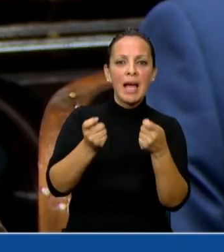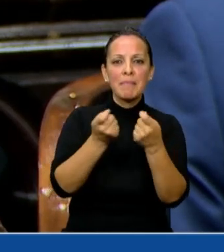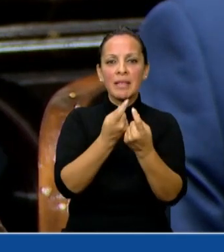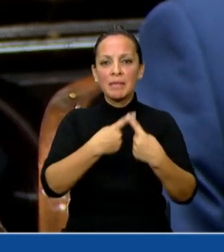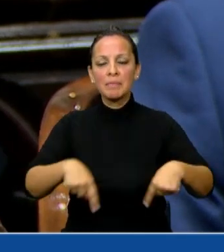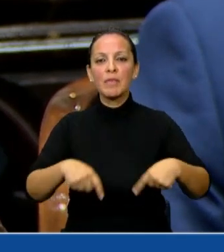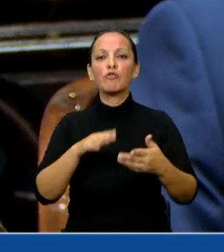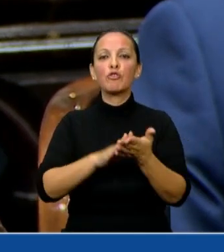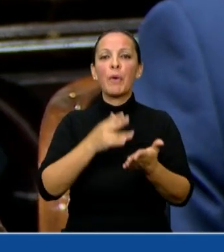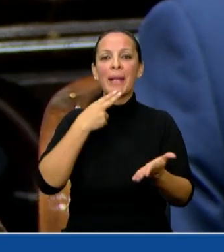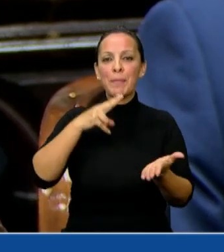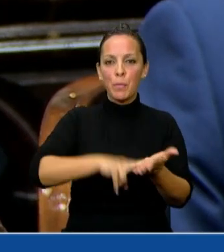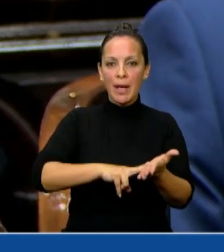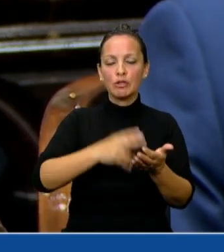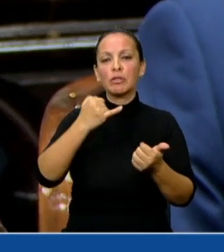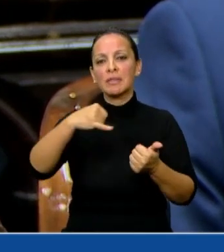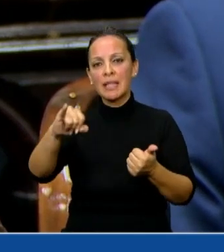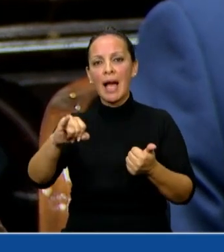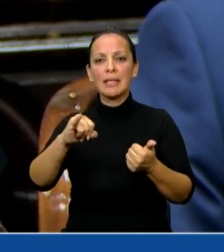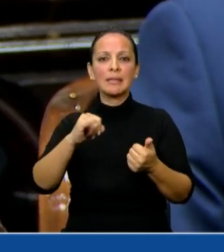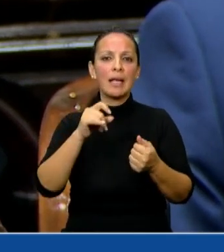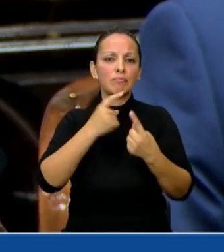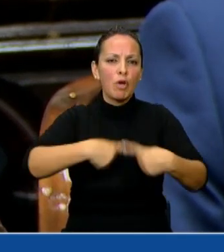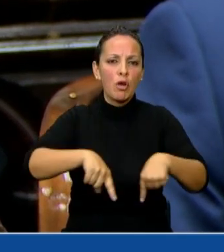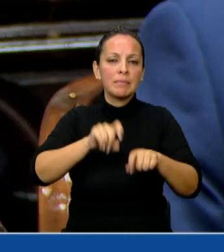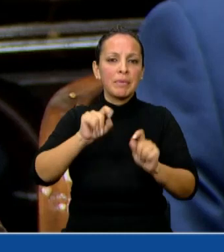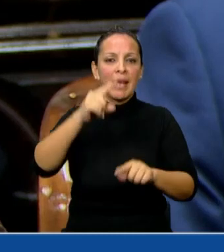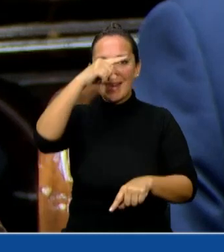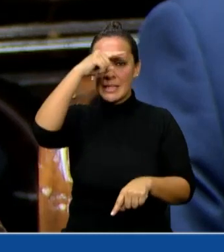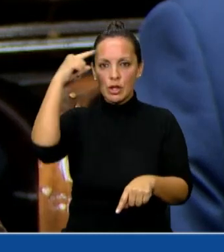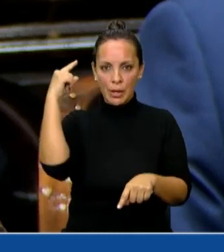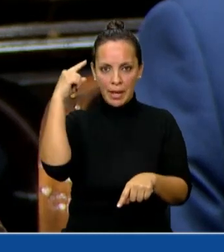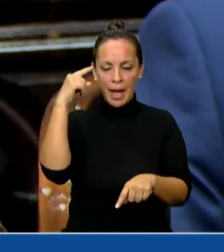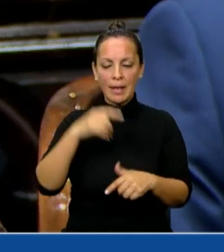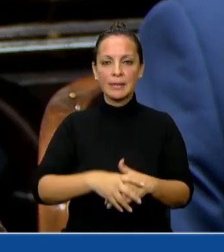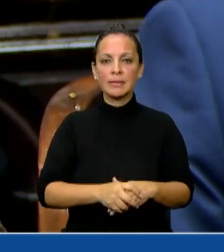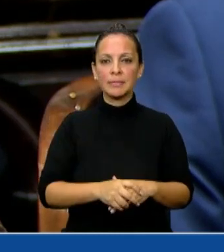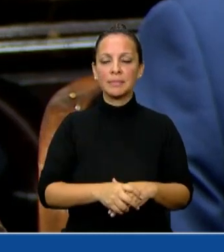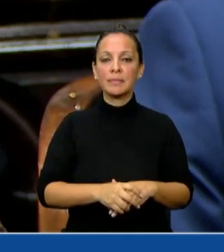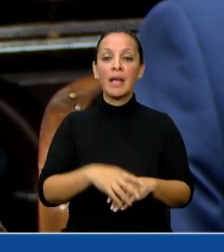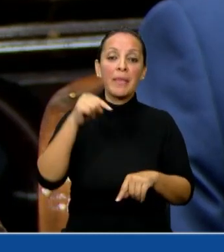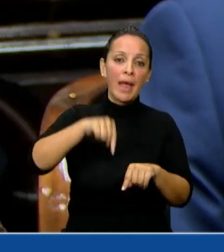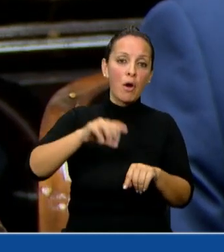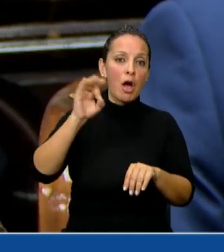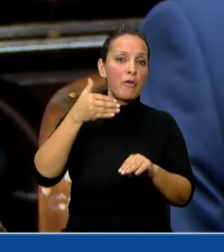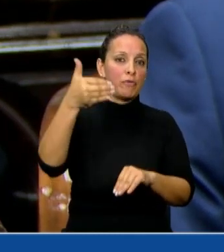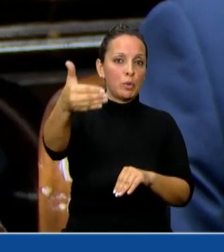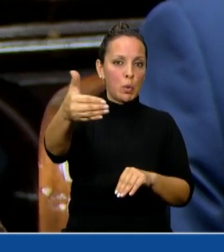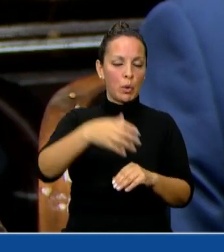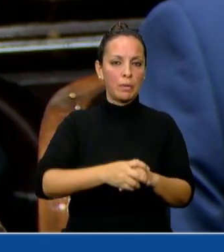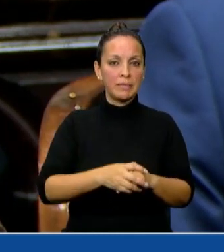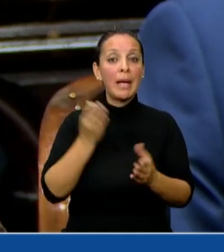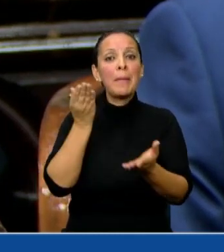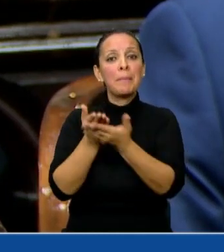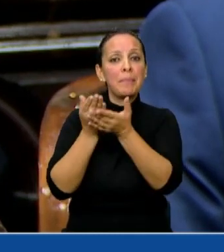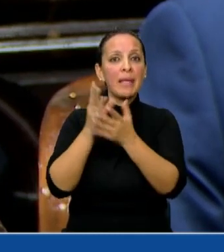los impuestos, tasas y contribuciones nacionales existentes y a crearse en el futuro. Se invita a las